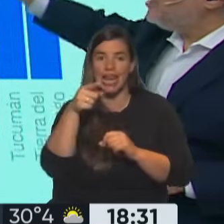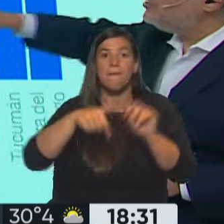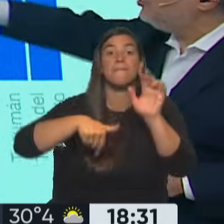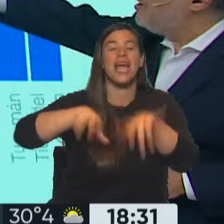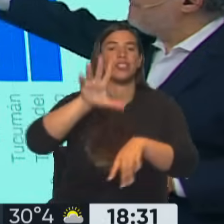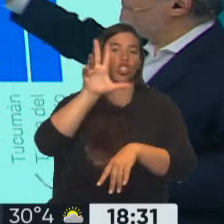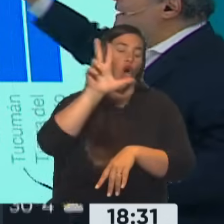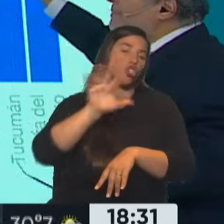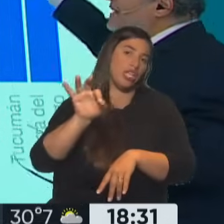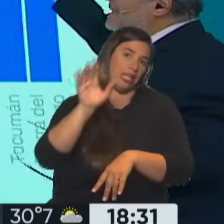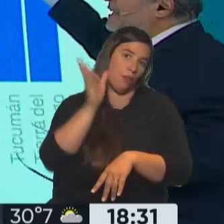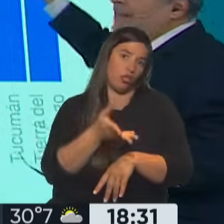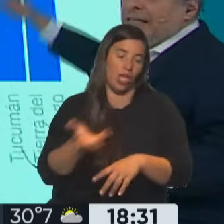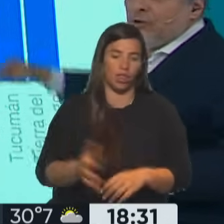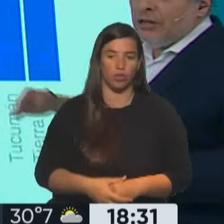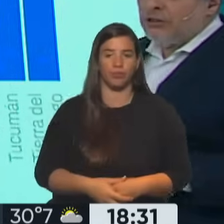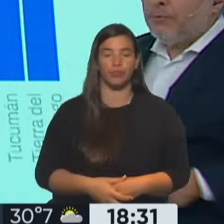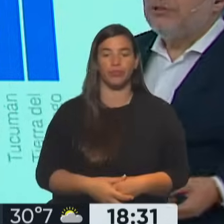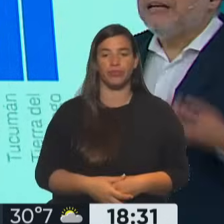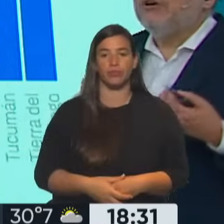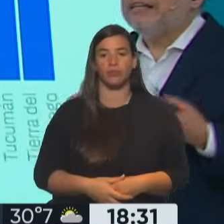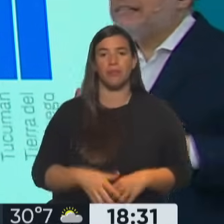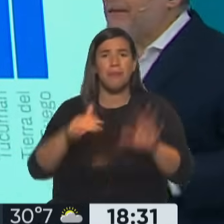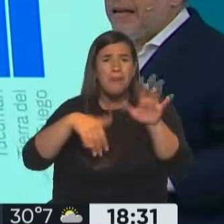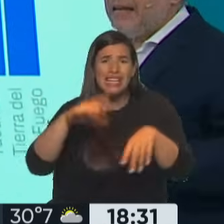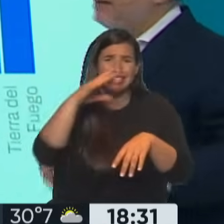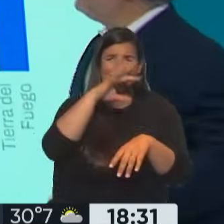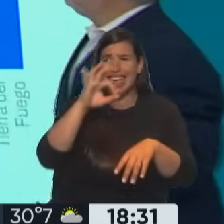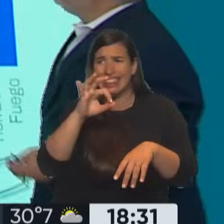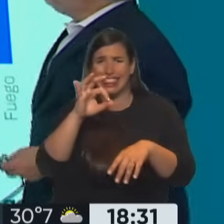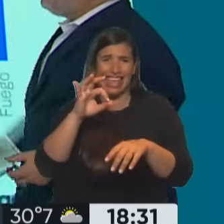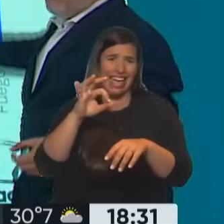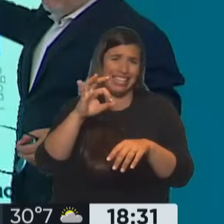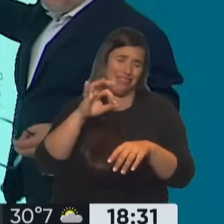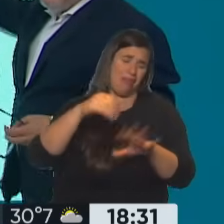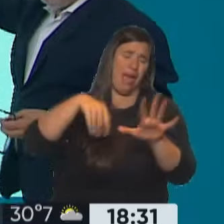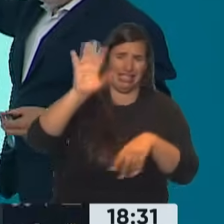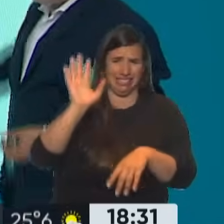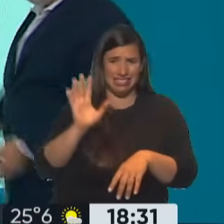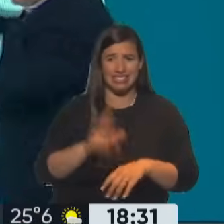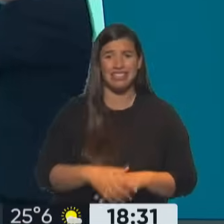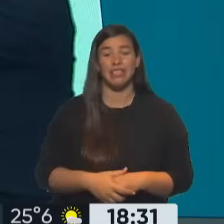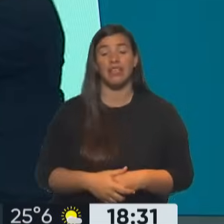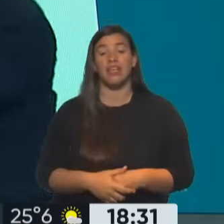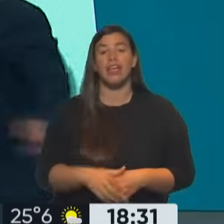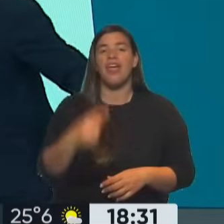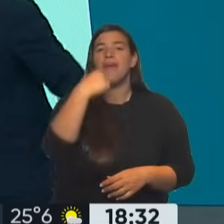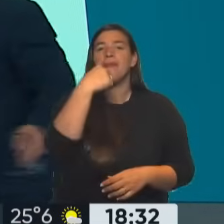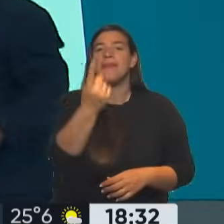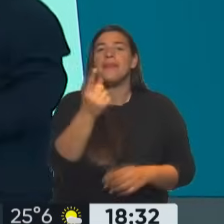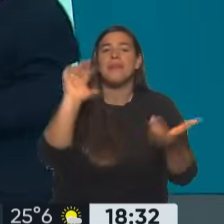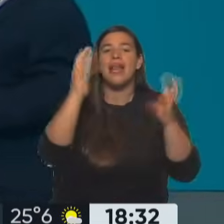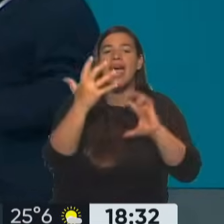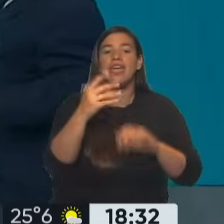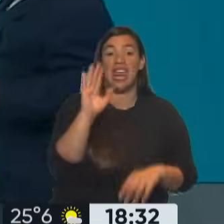en algunos casos. ¿Qué más? Y más del 70%, el 12%. ¿Qué es lo que te dice Milei? Lo negro y lo azul, afuera. Te lo